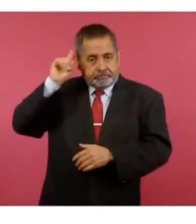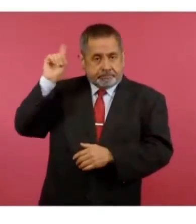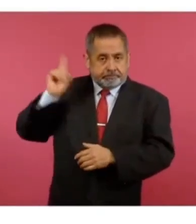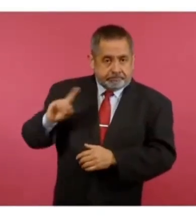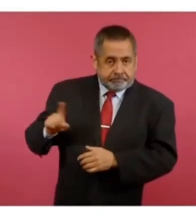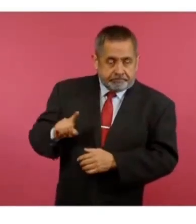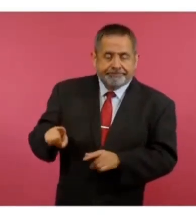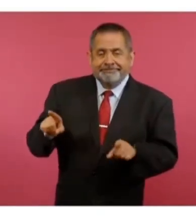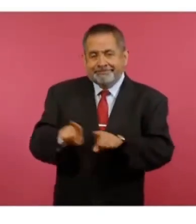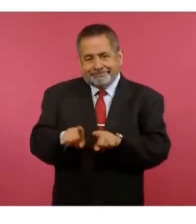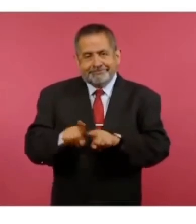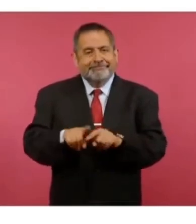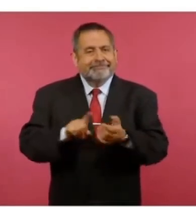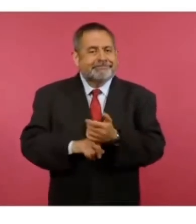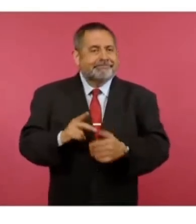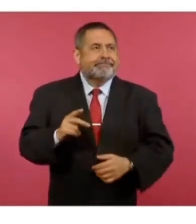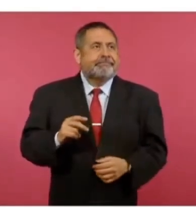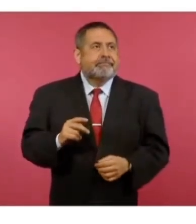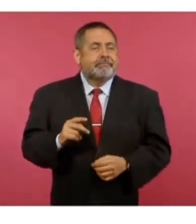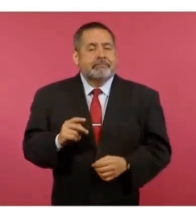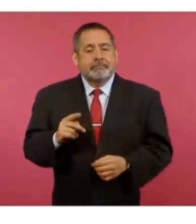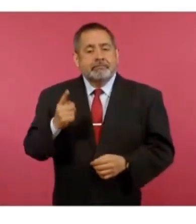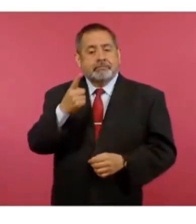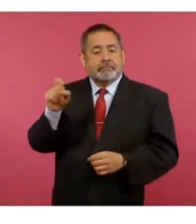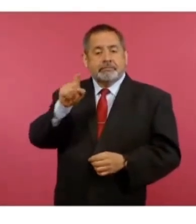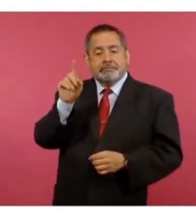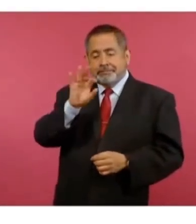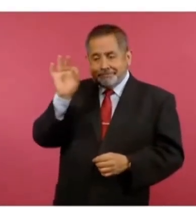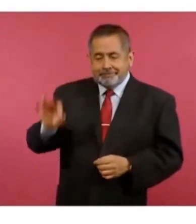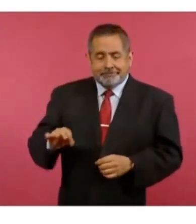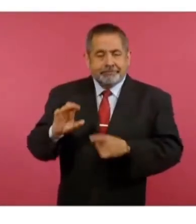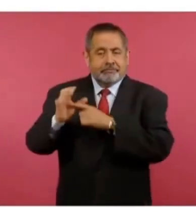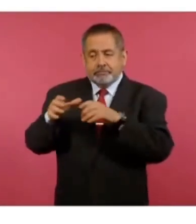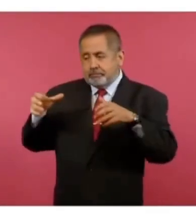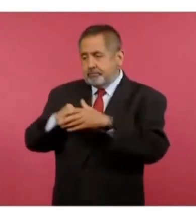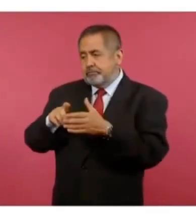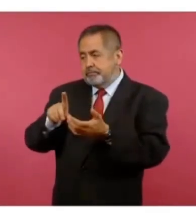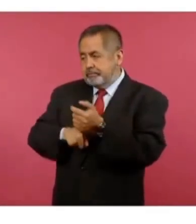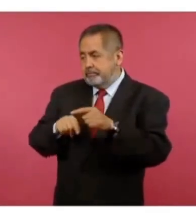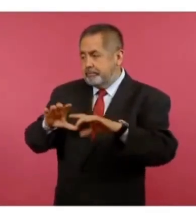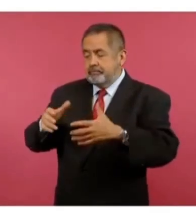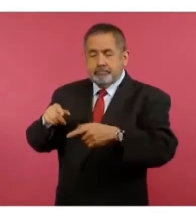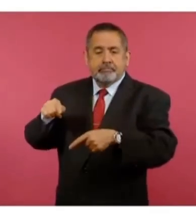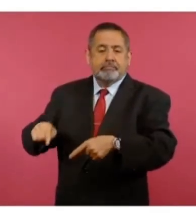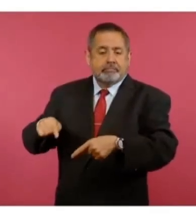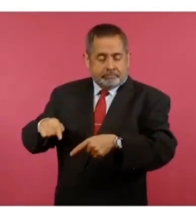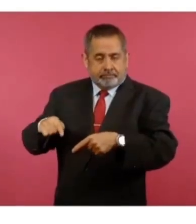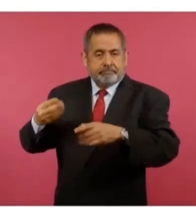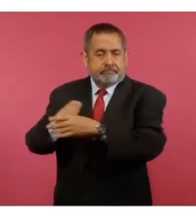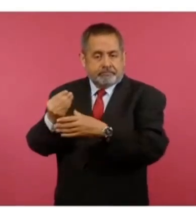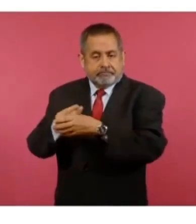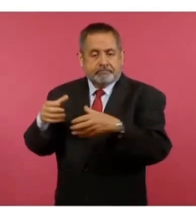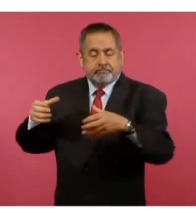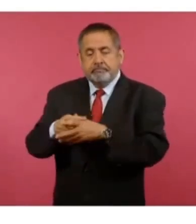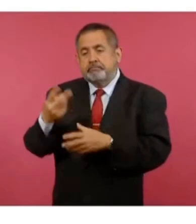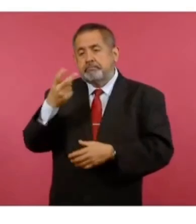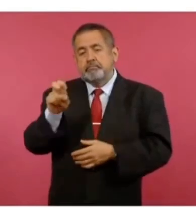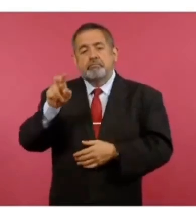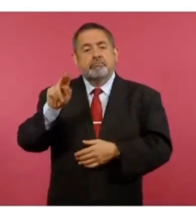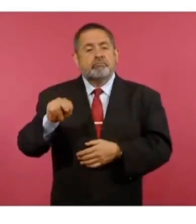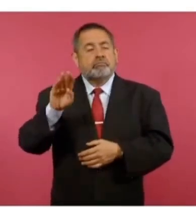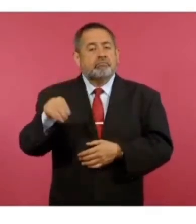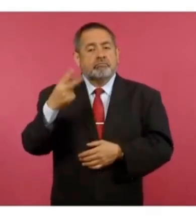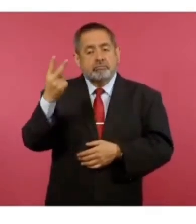hay 100% de los comités de salud para el bienestar que ya se llevaron a cabo las asambleas en